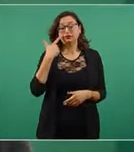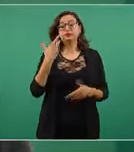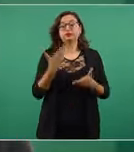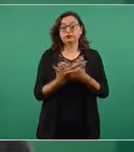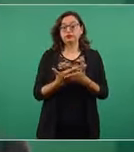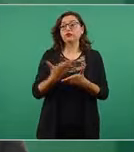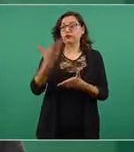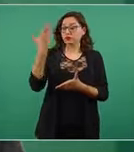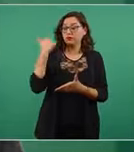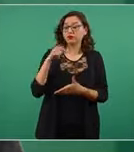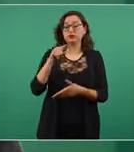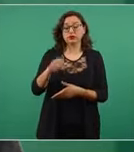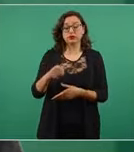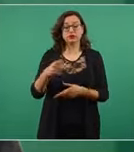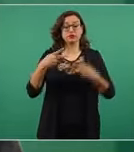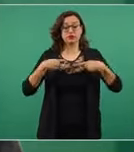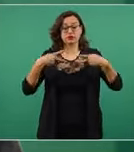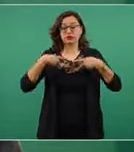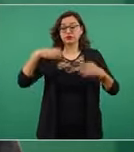del aumento en las pensiones